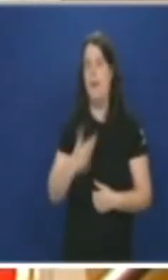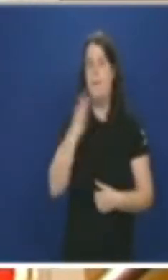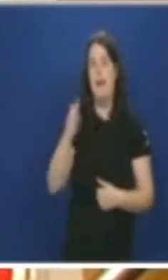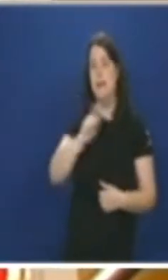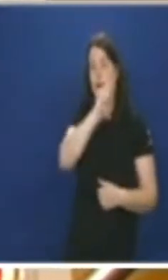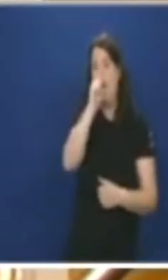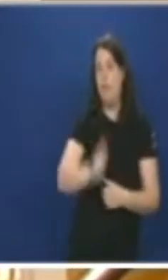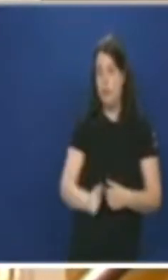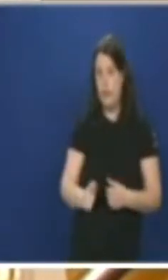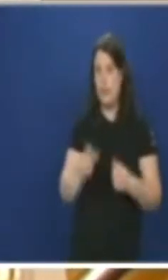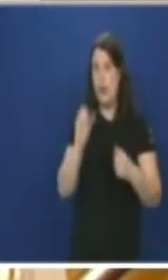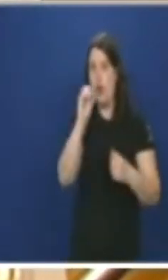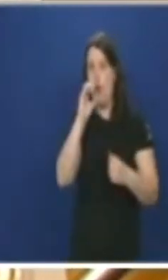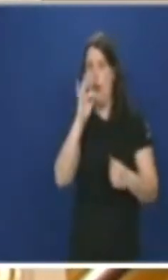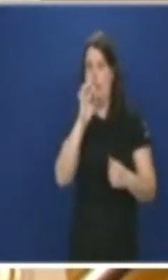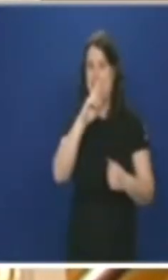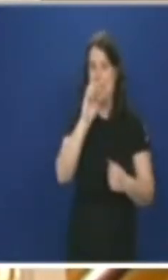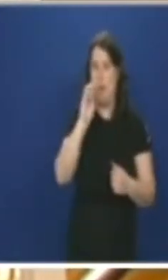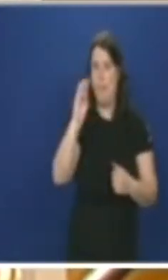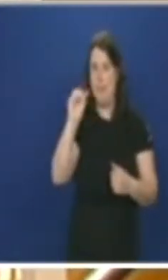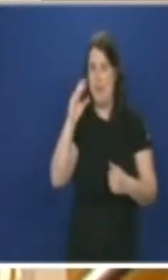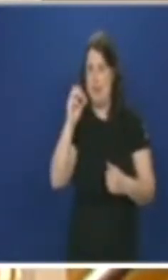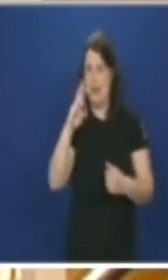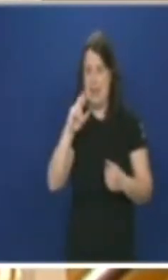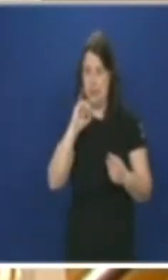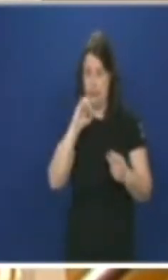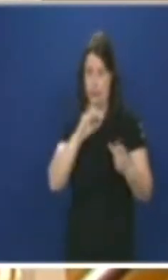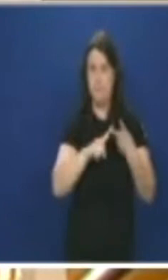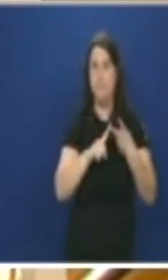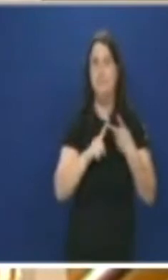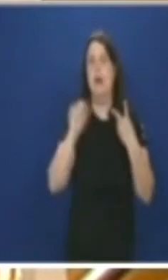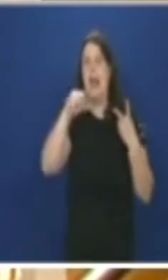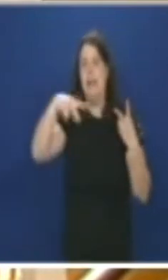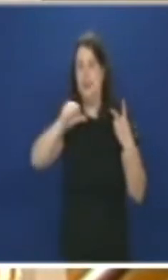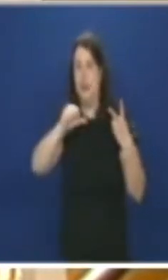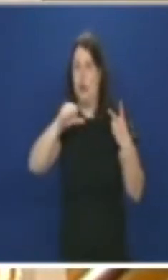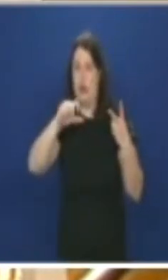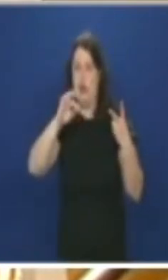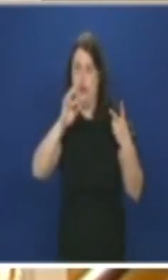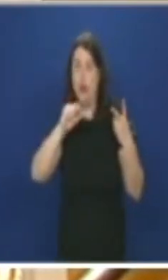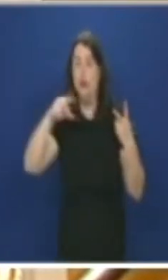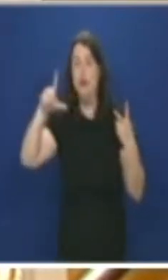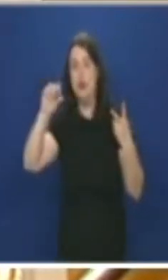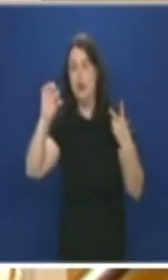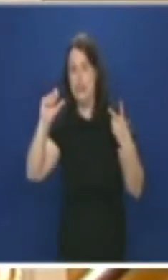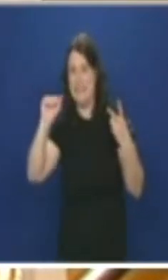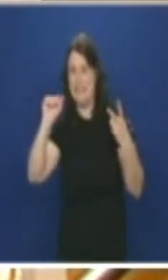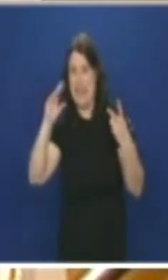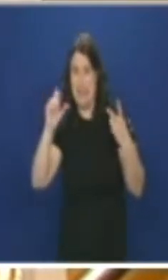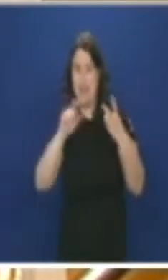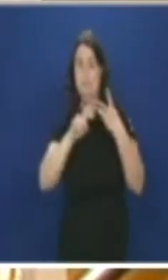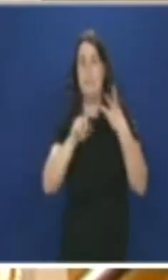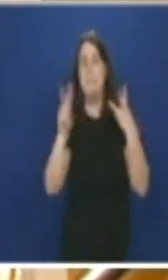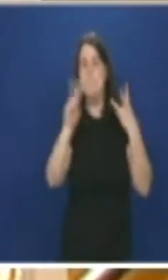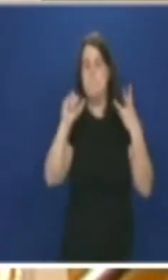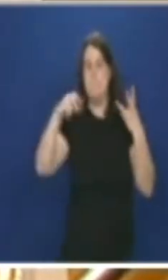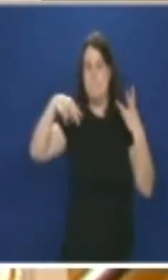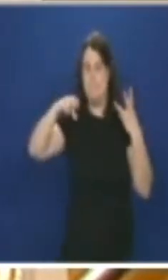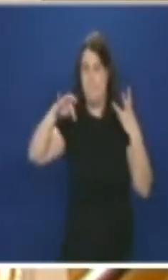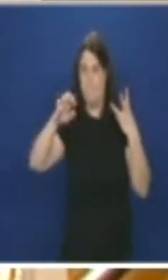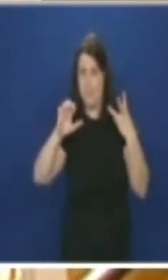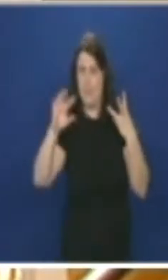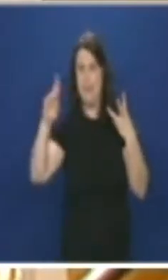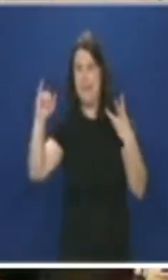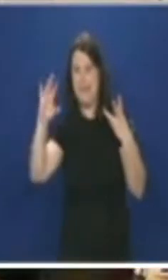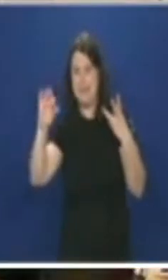Fundación Otero Pedrallo, da Fundación Antón Losada Diéguez, da Fundación Vicente Risco e